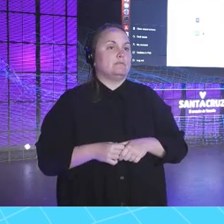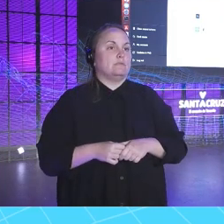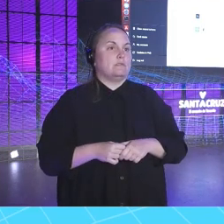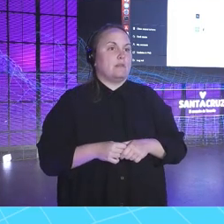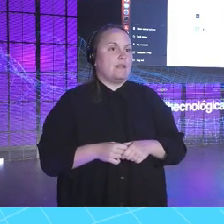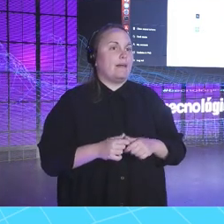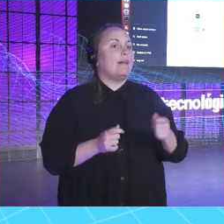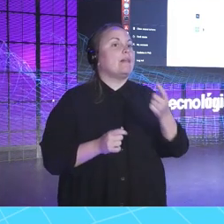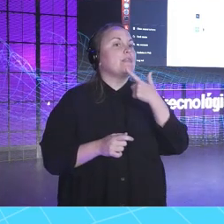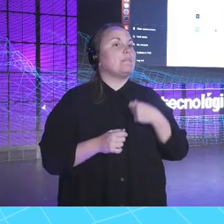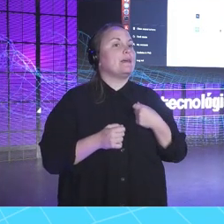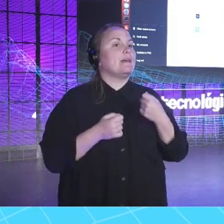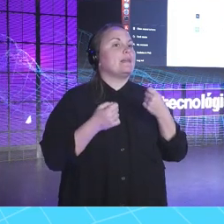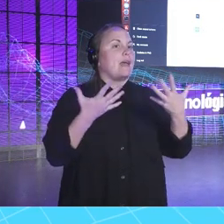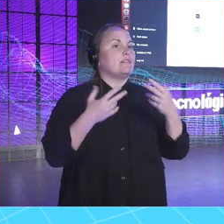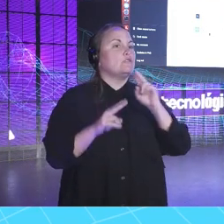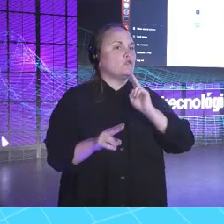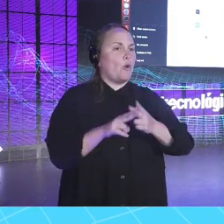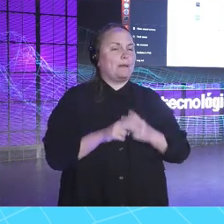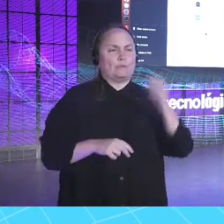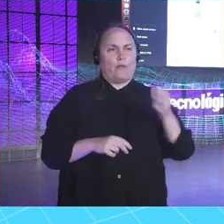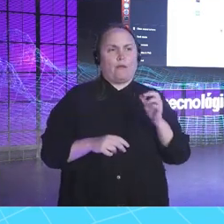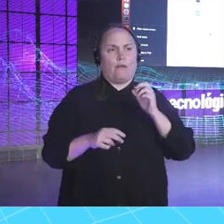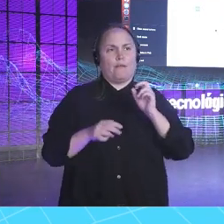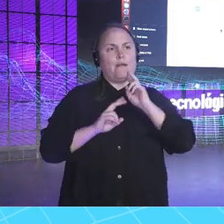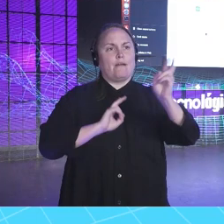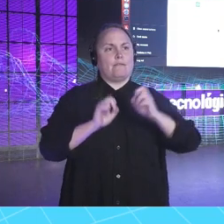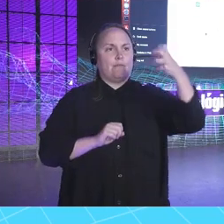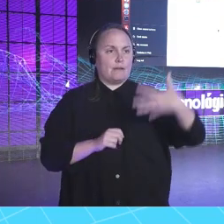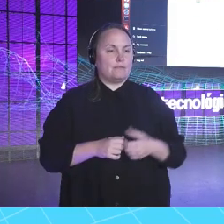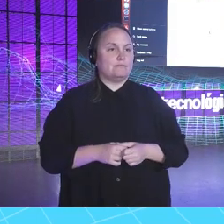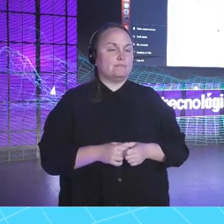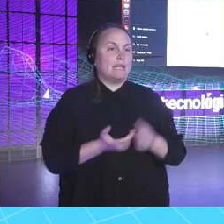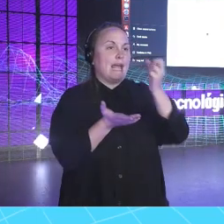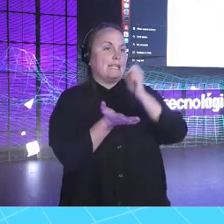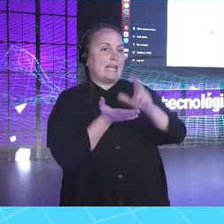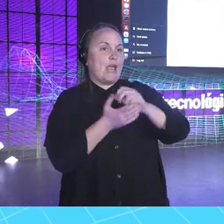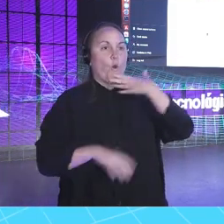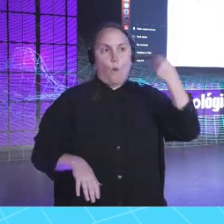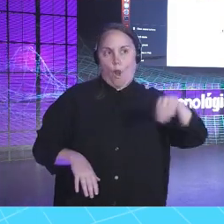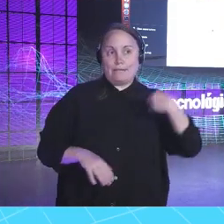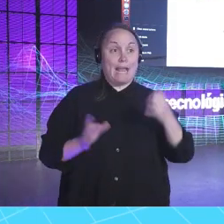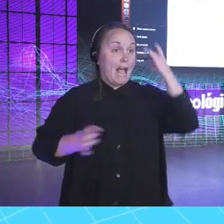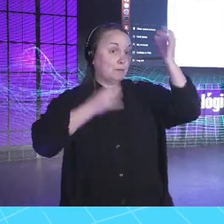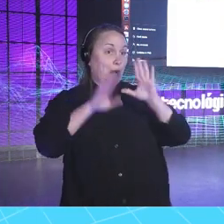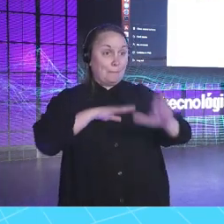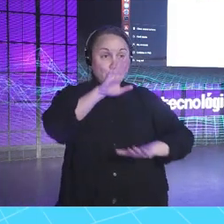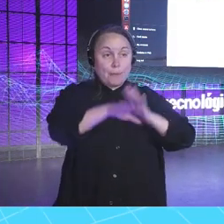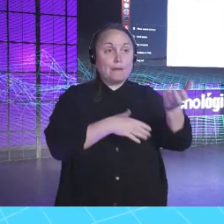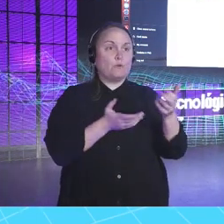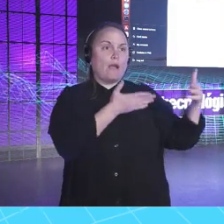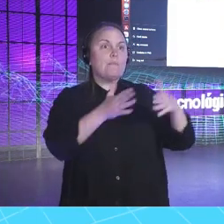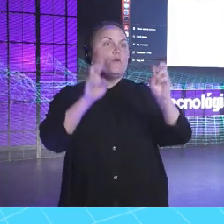le digo vale dame 10 nombres y dirá venga venga aquí tienes vale 10 trek joven me encanta lo de joven aventuras paso a paso